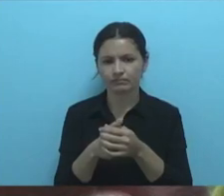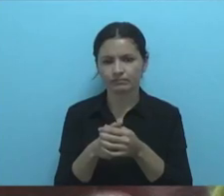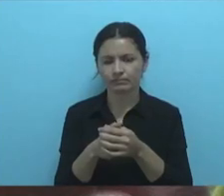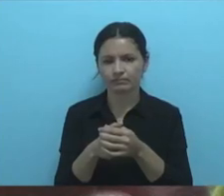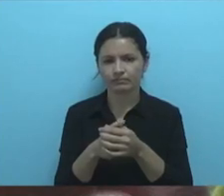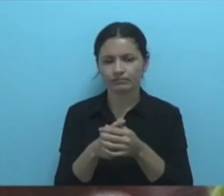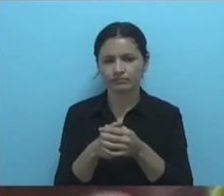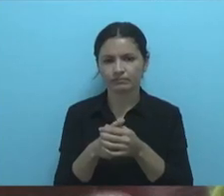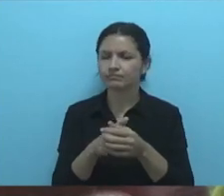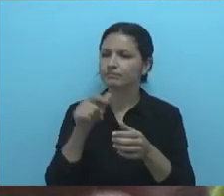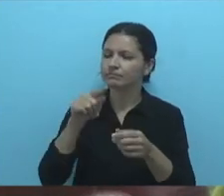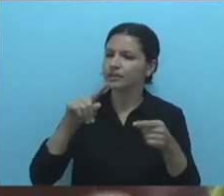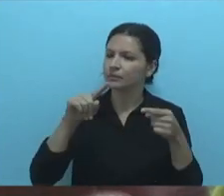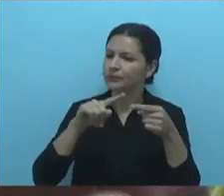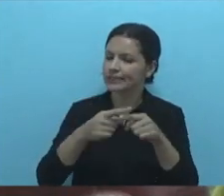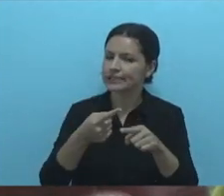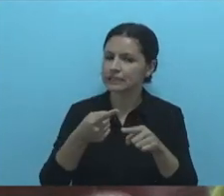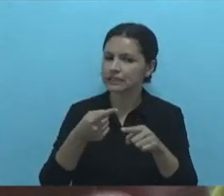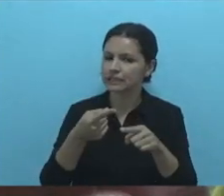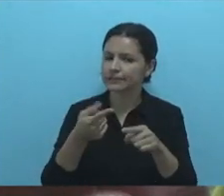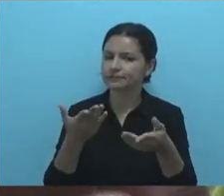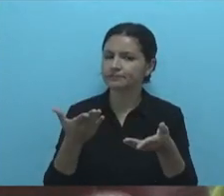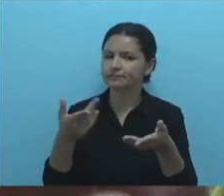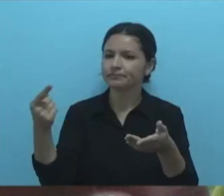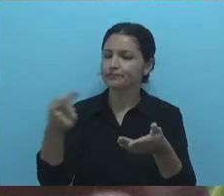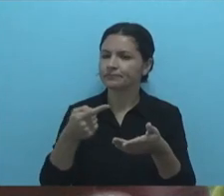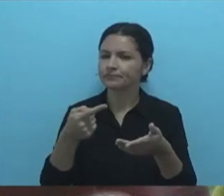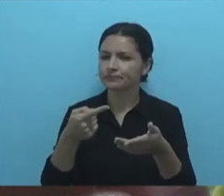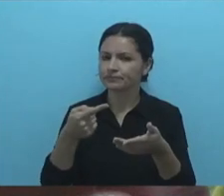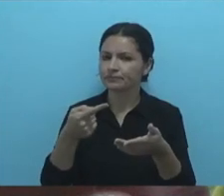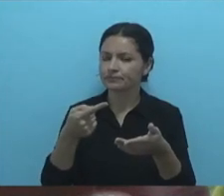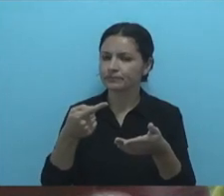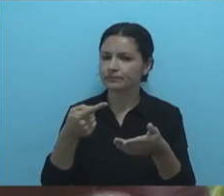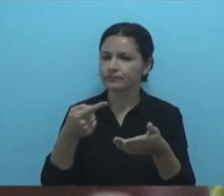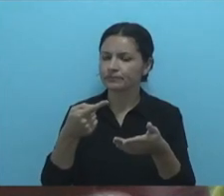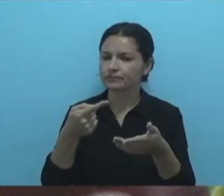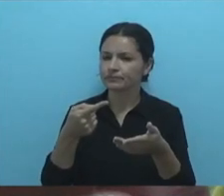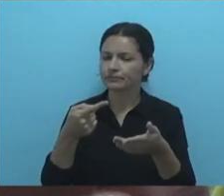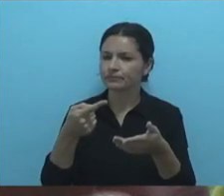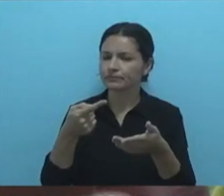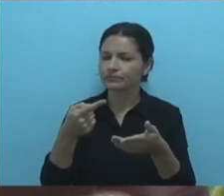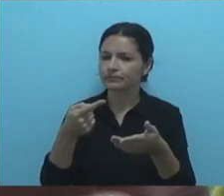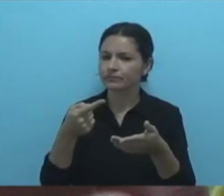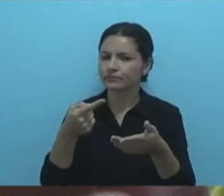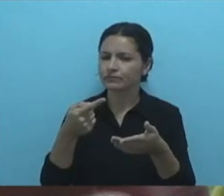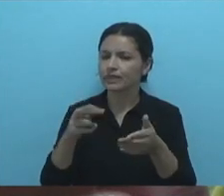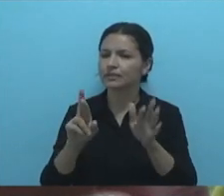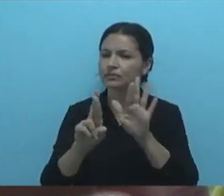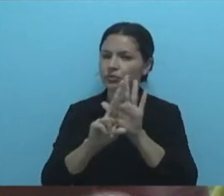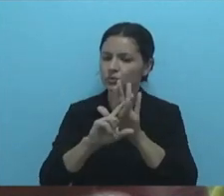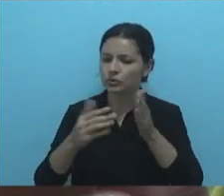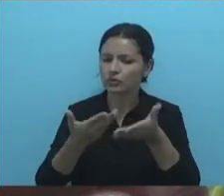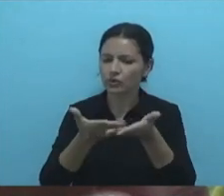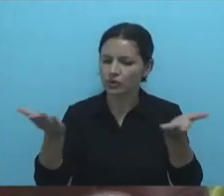intenta también intenta evitar que esta resolución se conozca